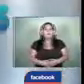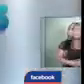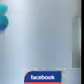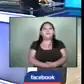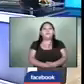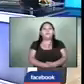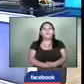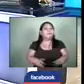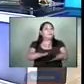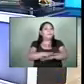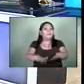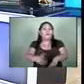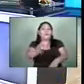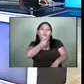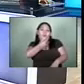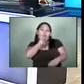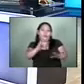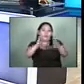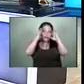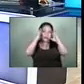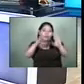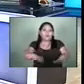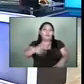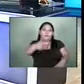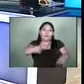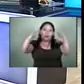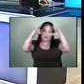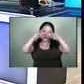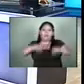Todo, gracias por habernos acompañado Buenas noches